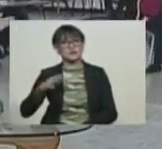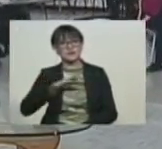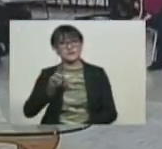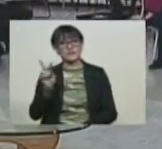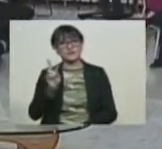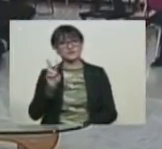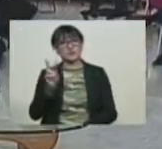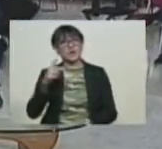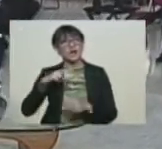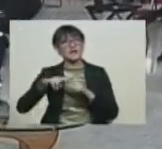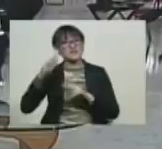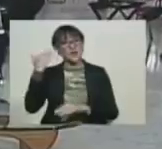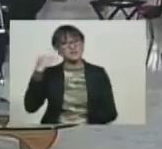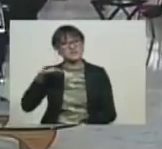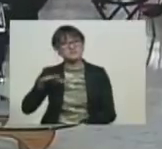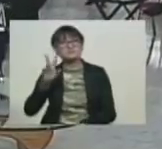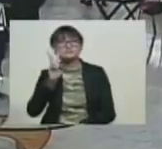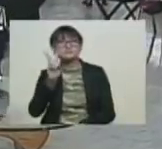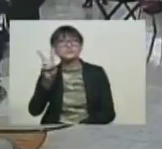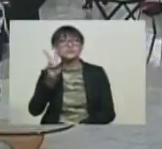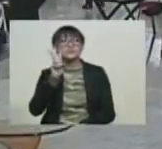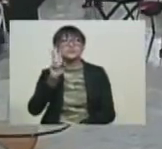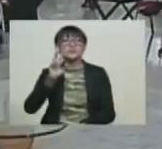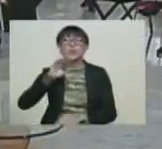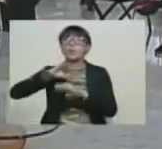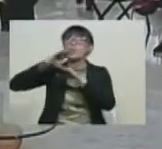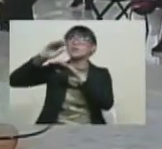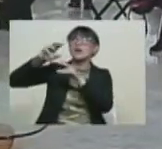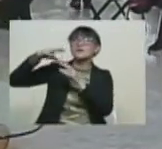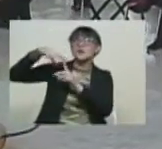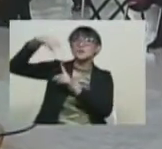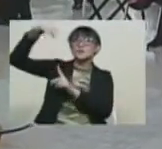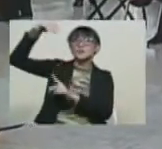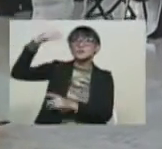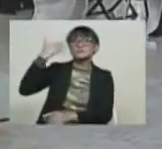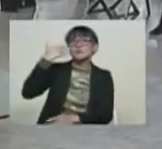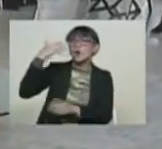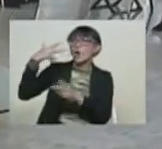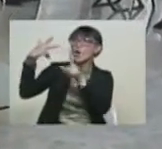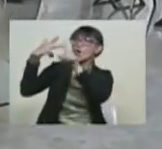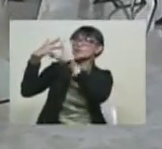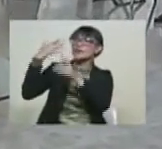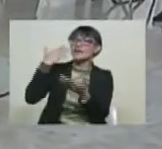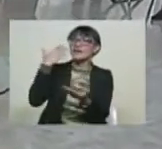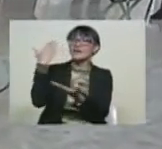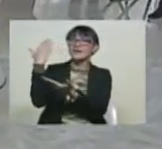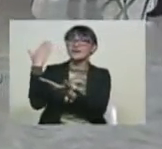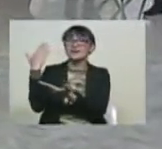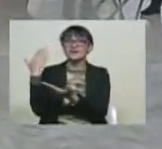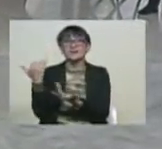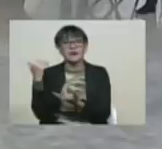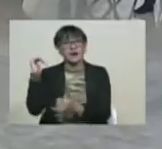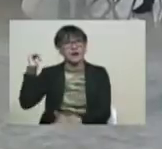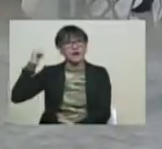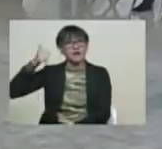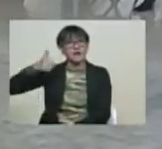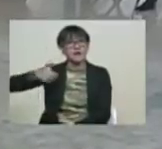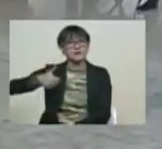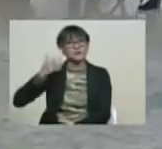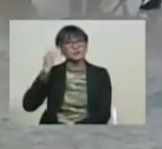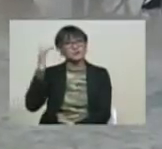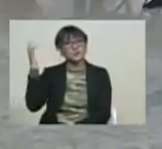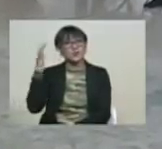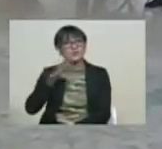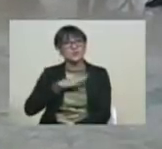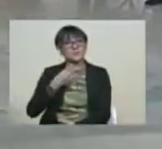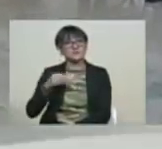desde niños recordamos ver arriba en la montaña, ver el Hotel Humboldt. Y muchos años, y era un sueño,